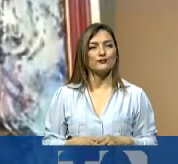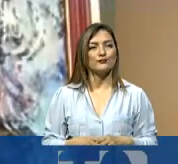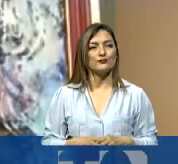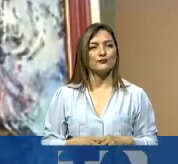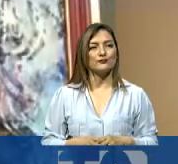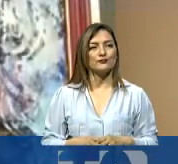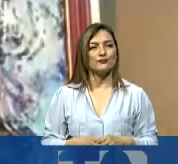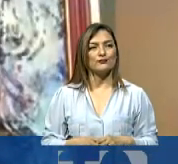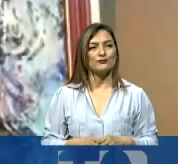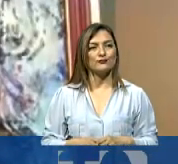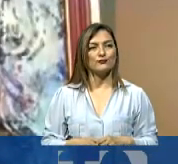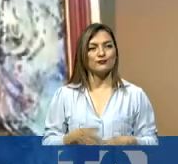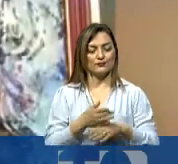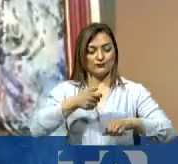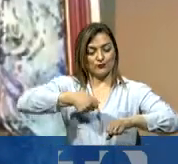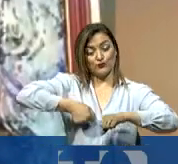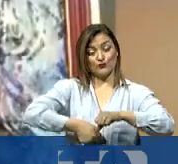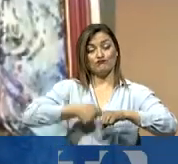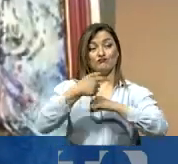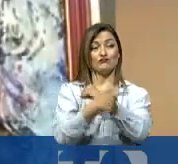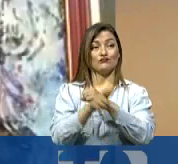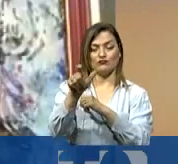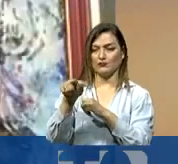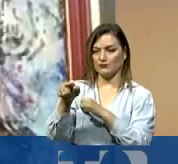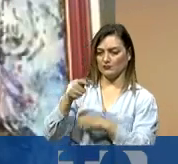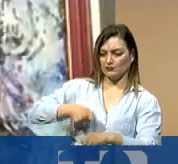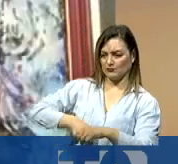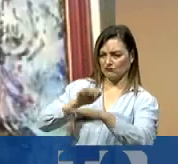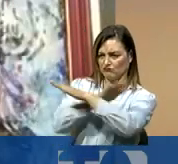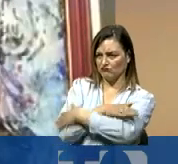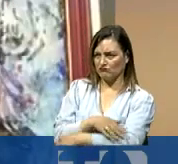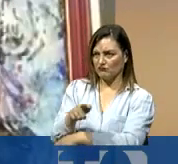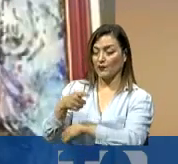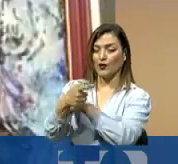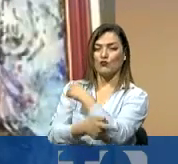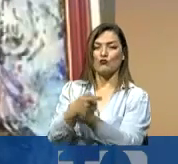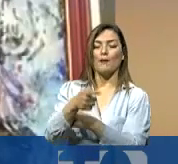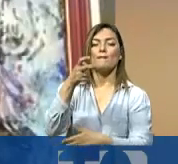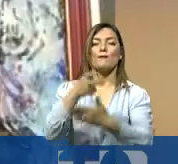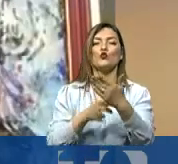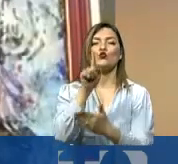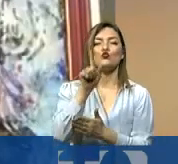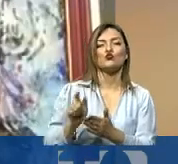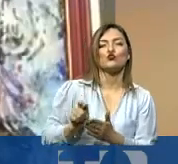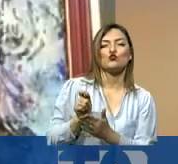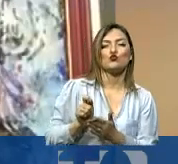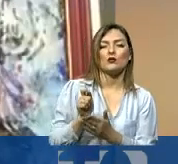blancas sea sancionado. Si es que se encuentra un ciudadano portando una arma blanca, será un salario básico unificado, esto quiere